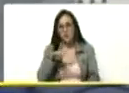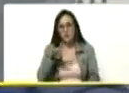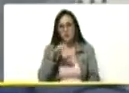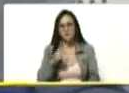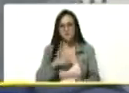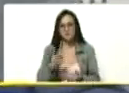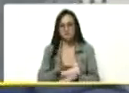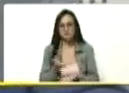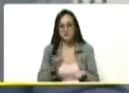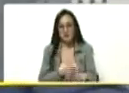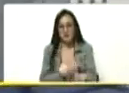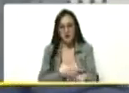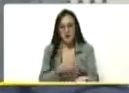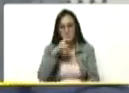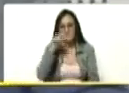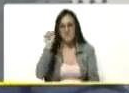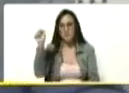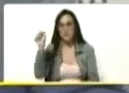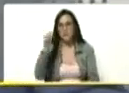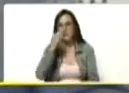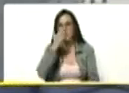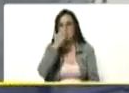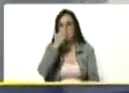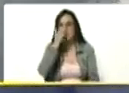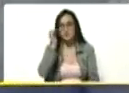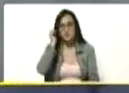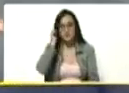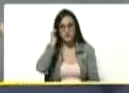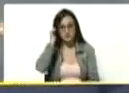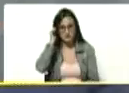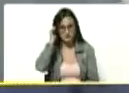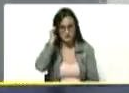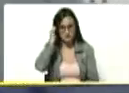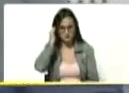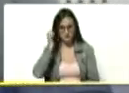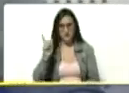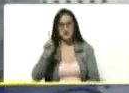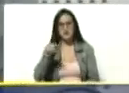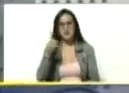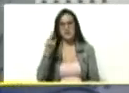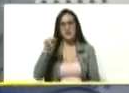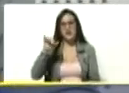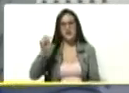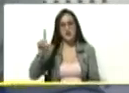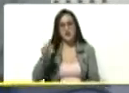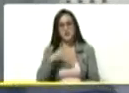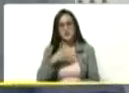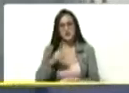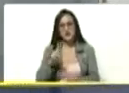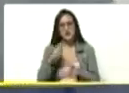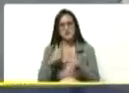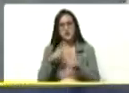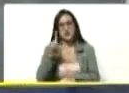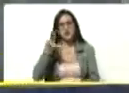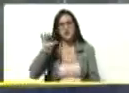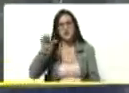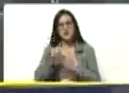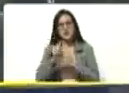Estimados hermanos Nicolás Maduro Moros, comandante Daniel Ortega Saavedra y Luis Arce, líderes